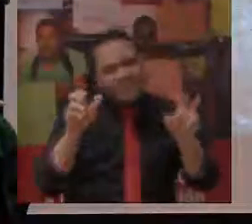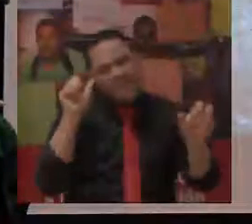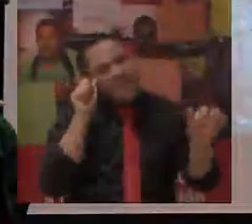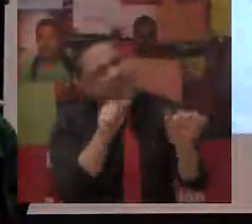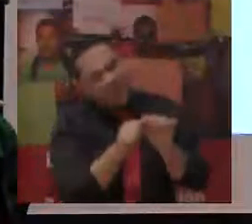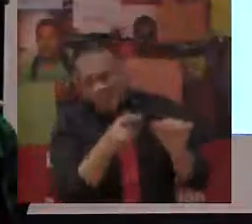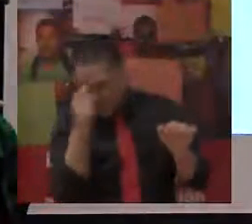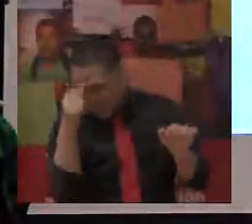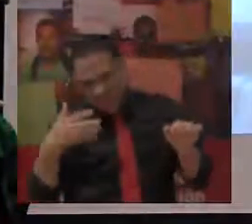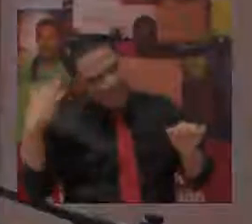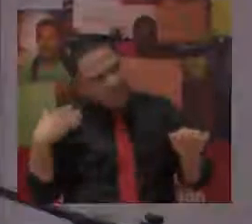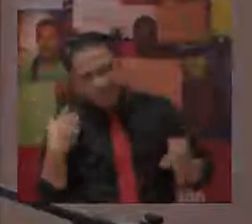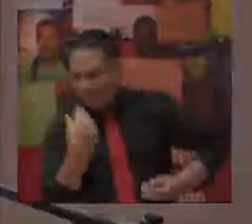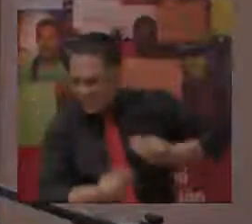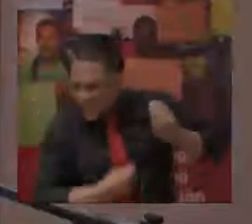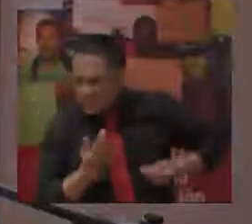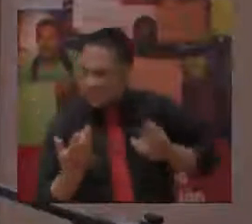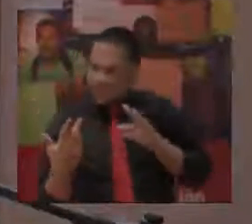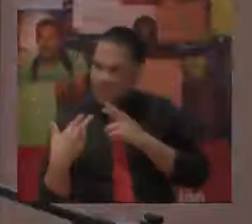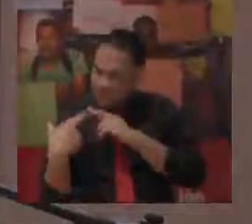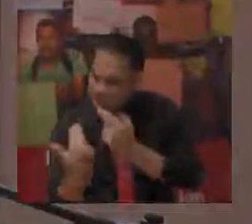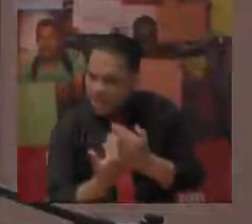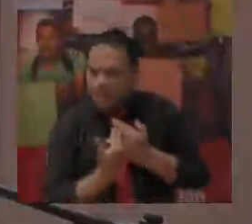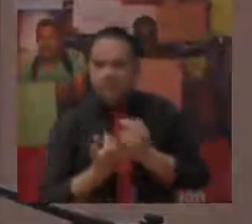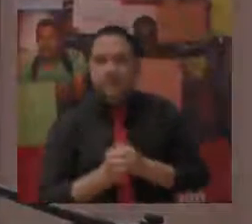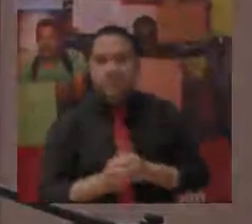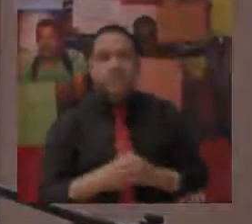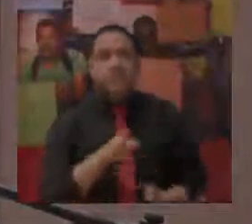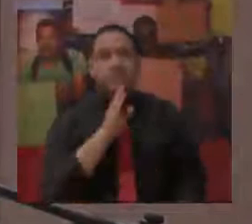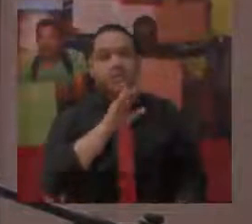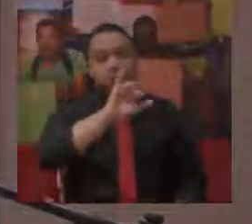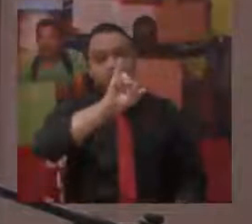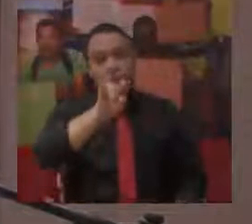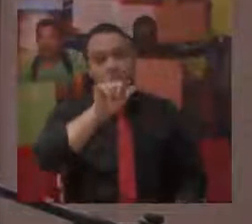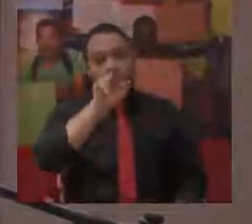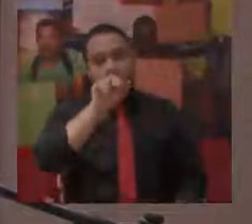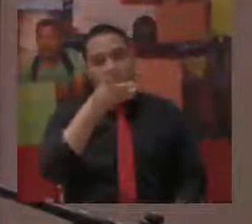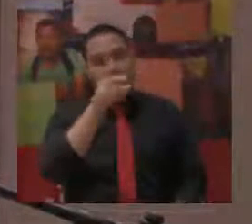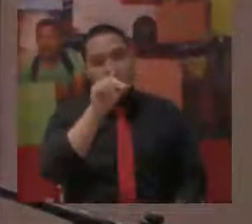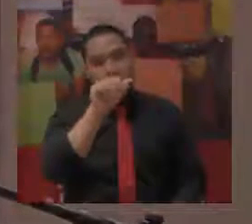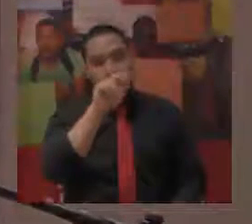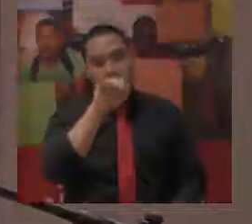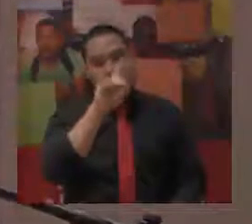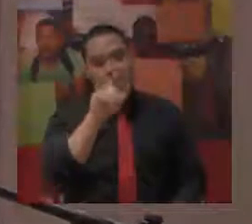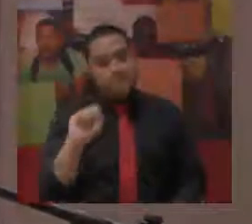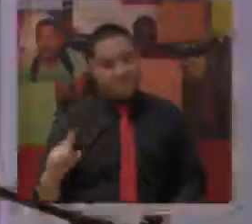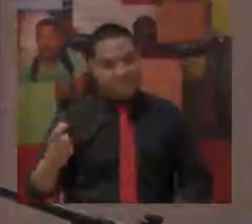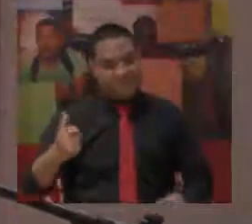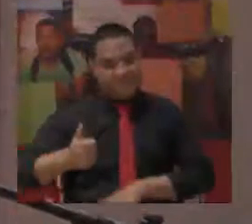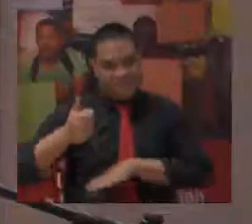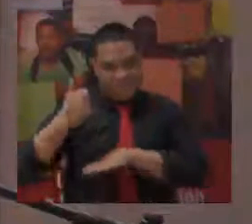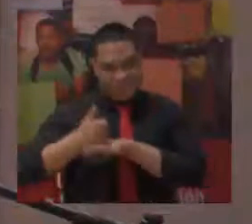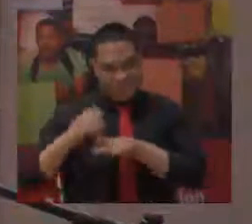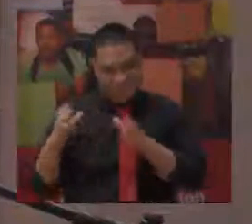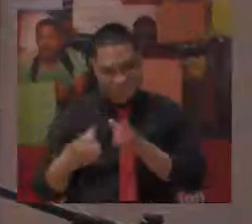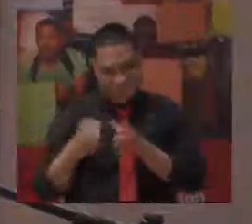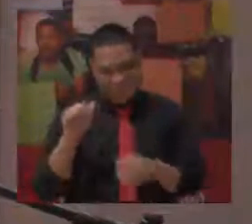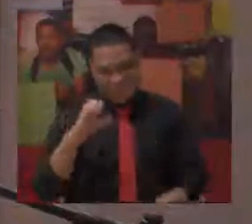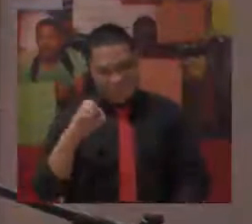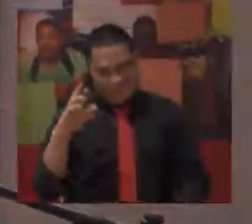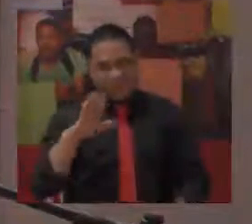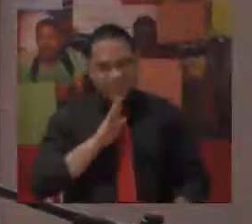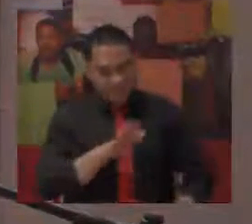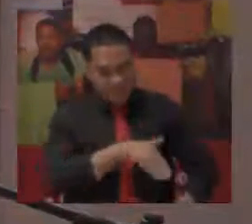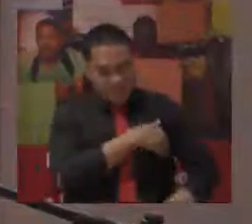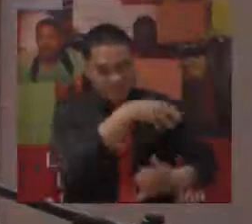Este es el momento para valorar la experiencia de Juan David Ángel, primer director de la agencia cuando estábamos en el Ministerio del Interior y